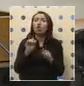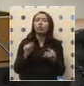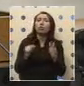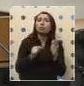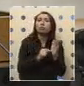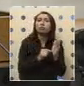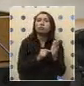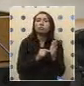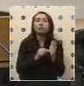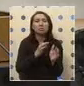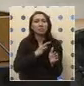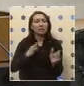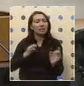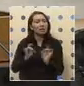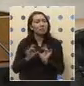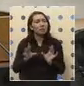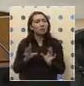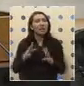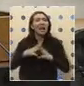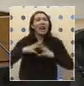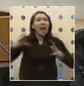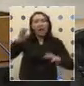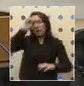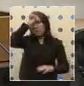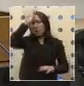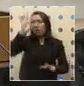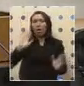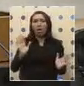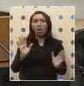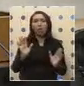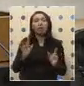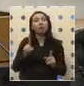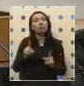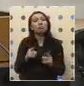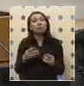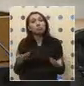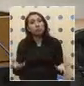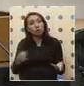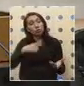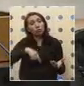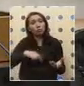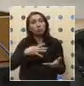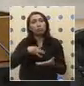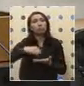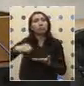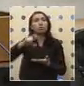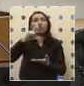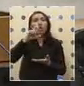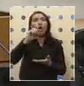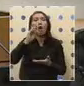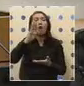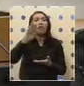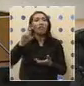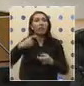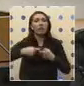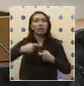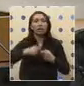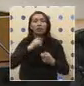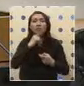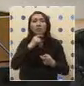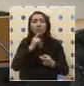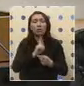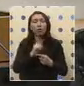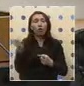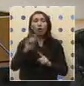específicamente, ministro, a la gran minería que con la complacencia de nosotros se llevan nuestro cobre que no volverá, me parece